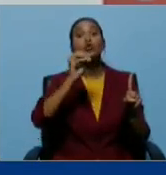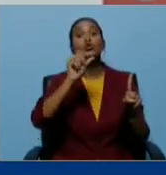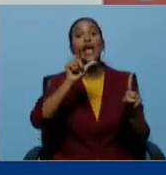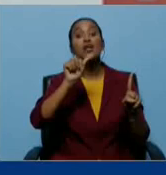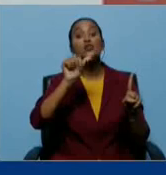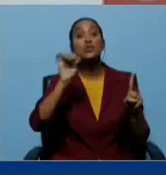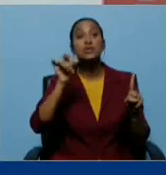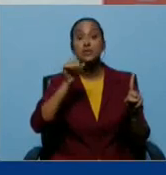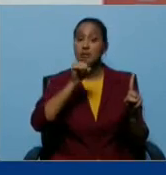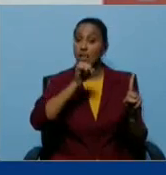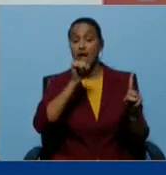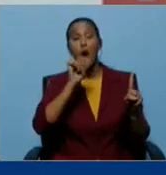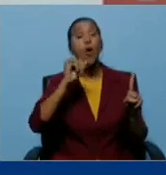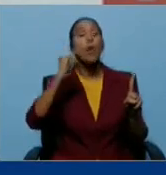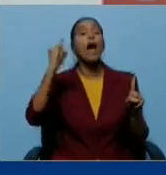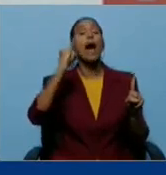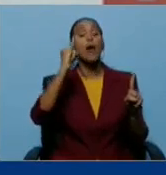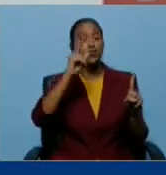Una vez.